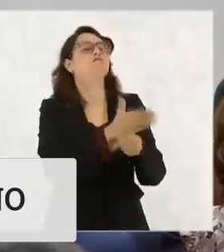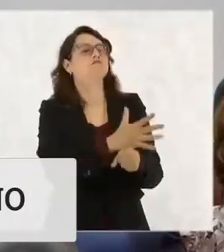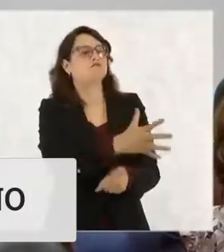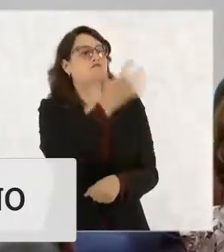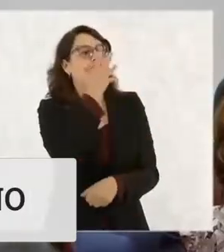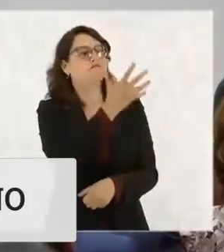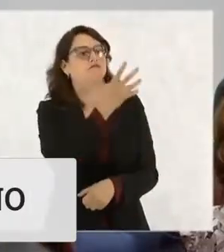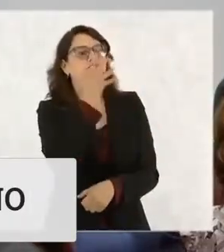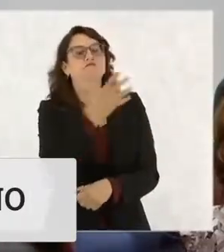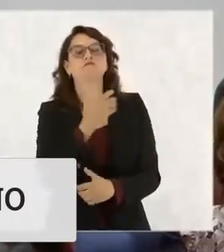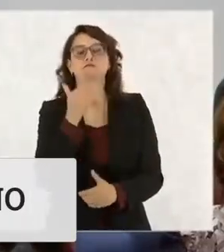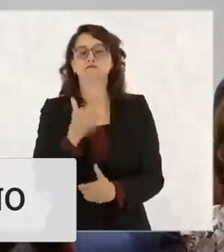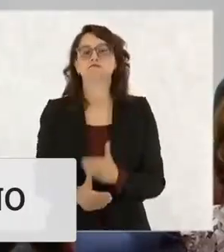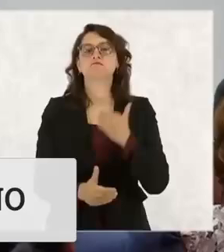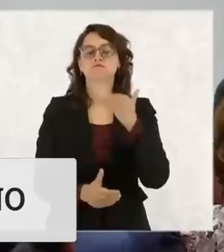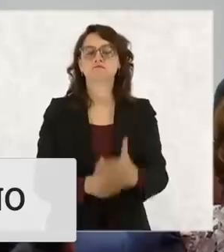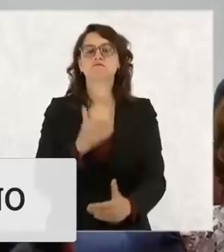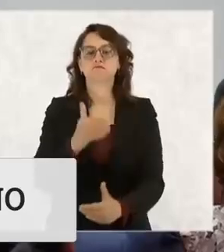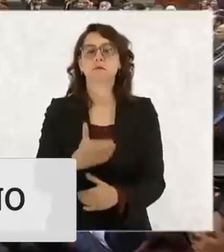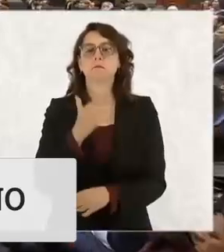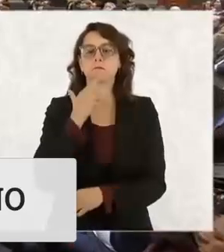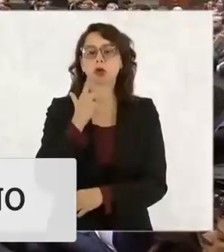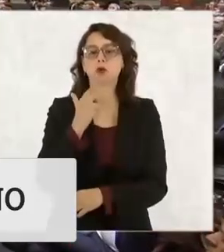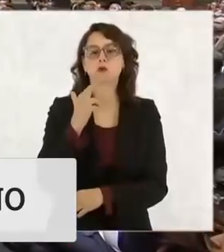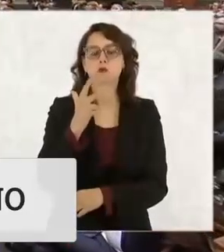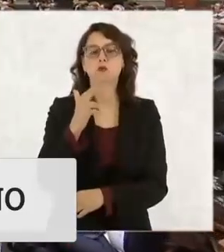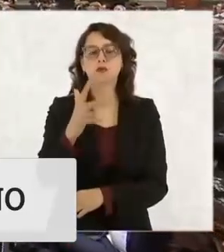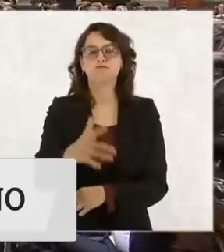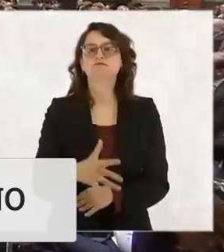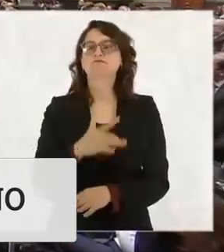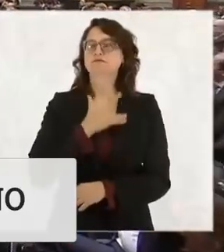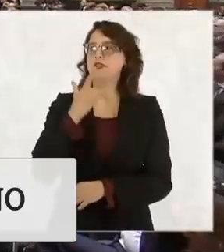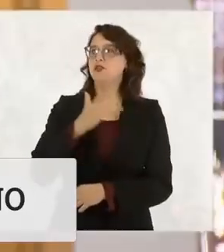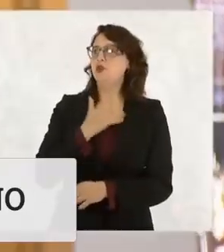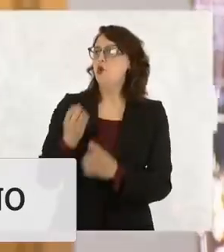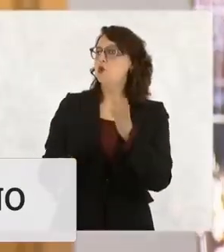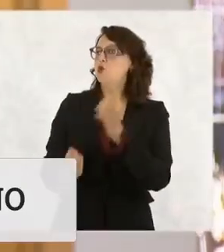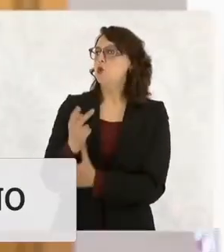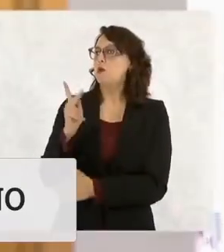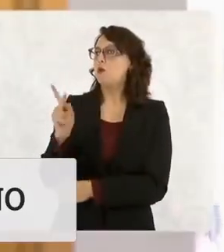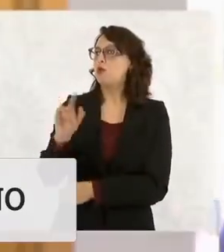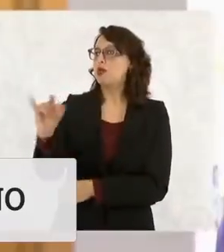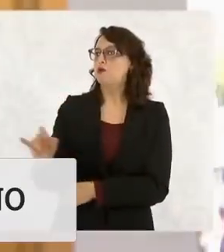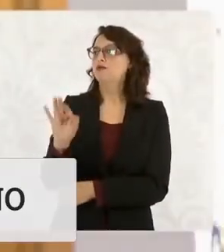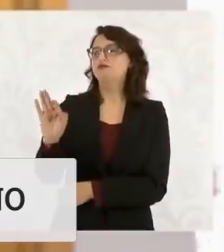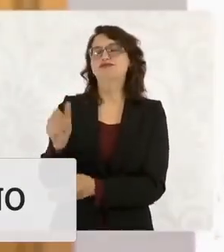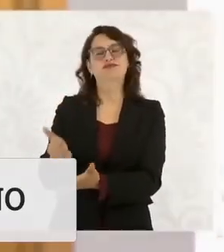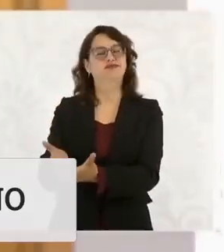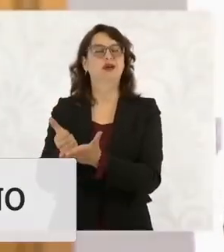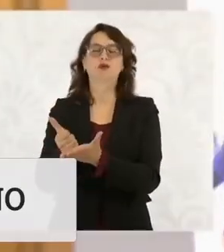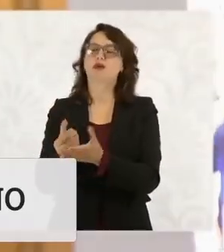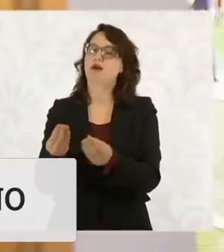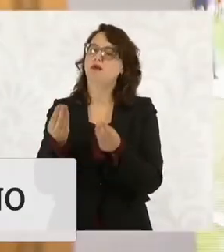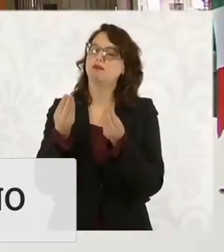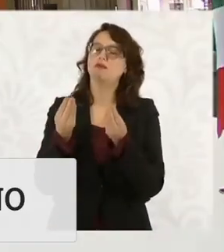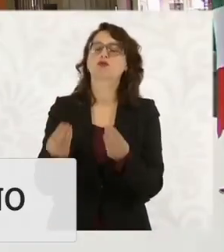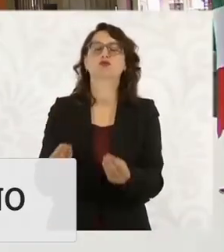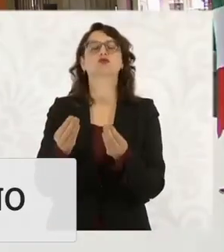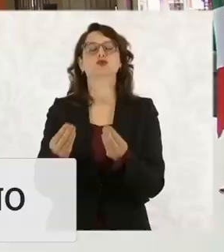mayores. Estoy segura que el nuevo Poder Judicial ayudará mucho en este